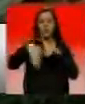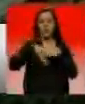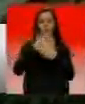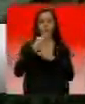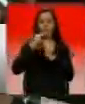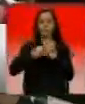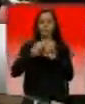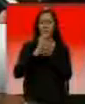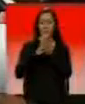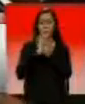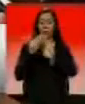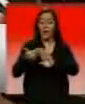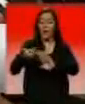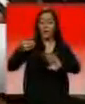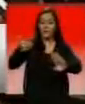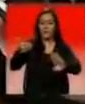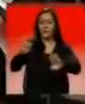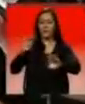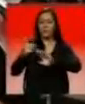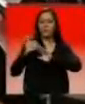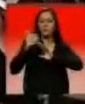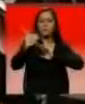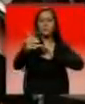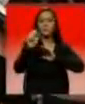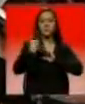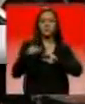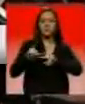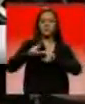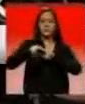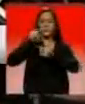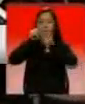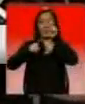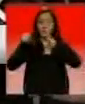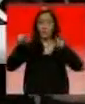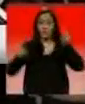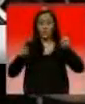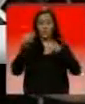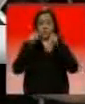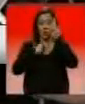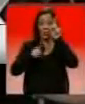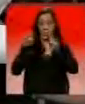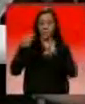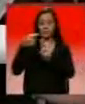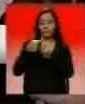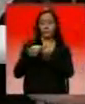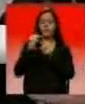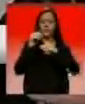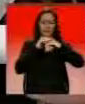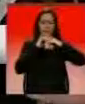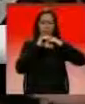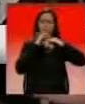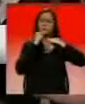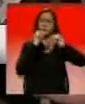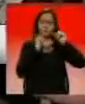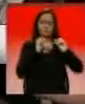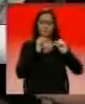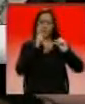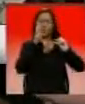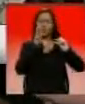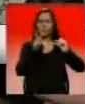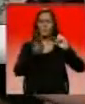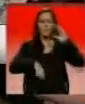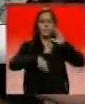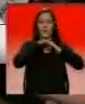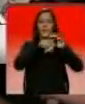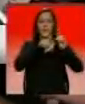reciben actualmente. Va a aumentar las pensiones de todos aquellos que reciben menos de los 2.000 es el máximo,